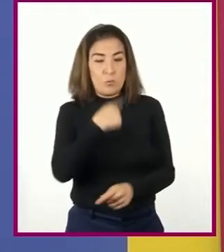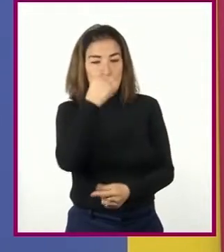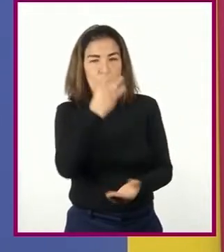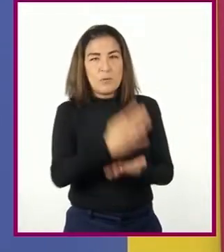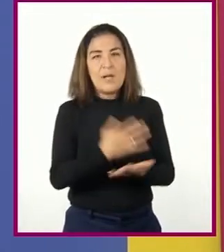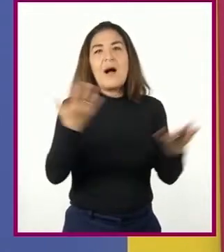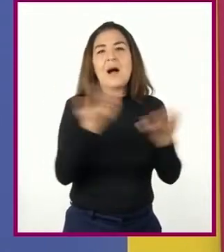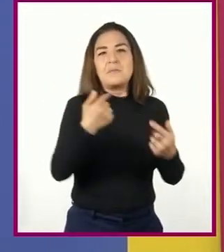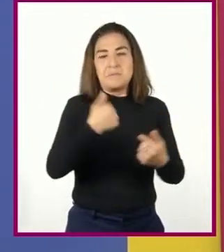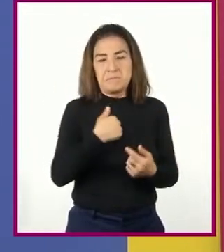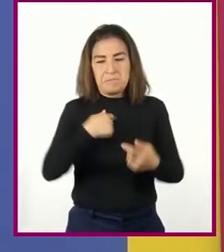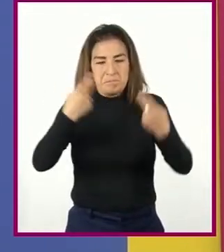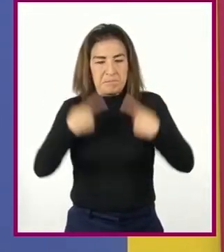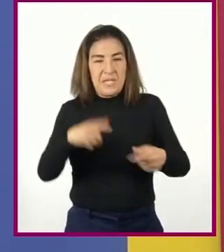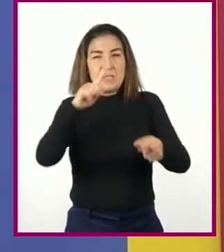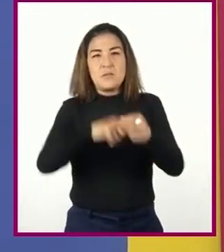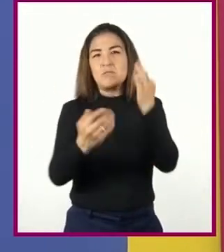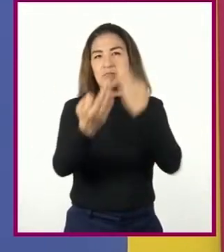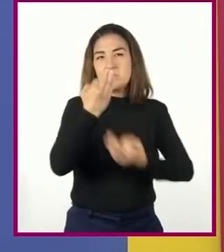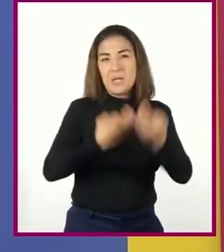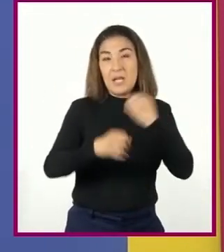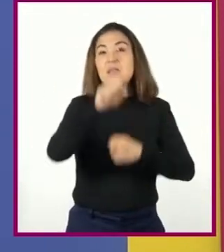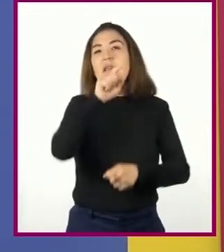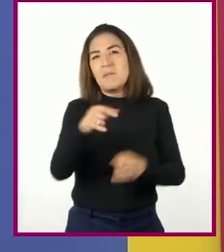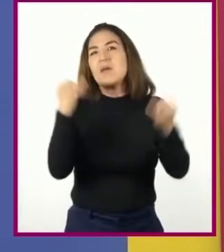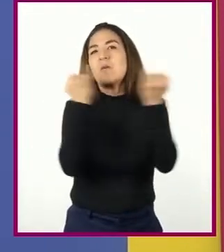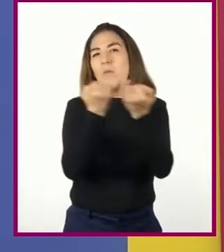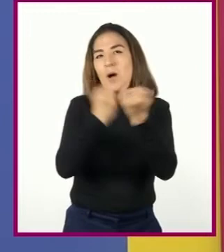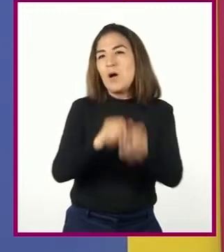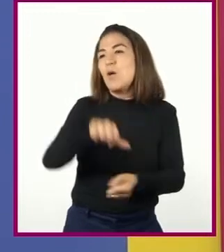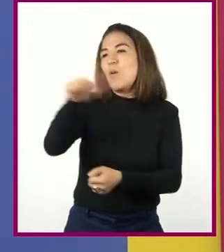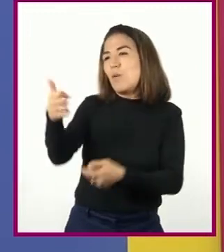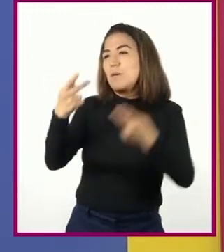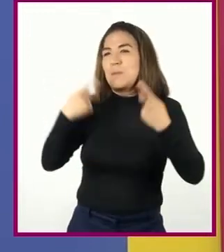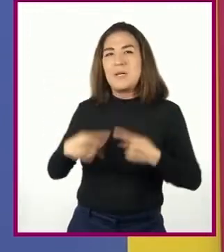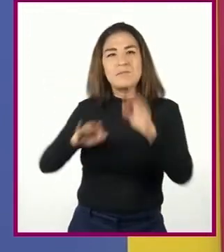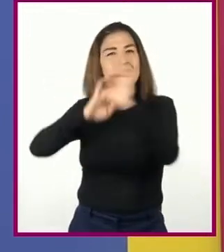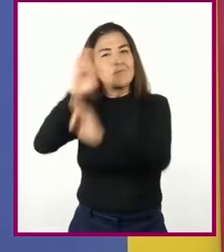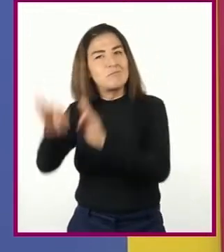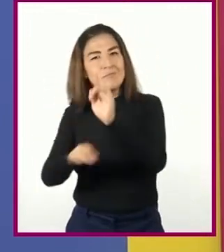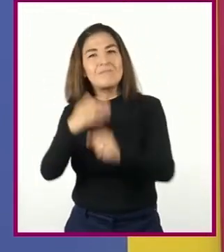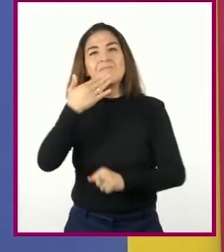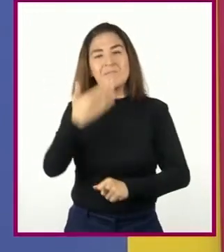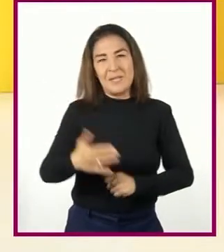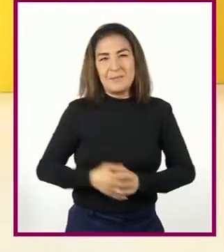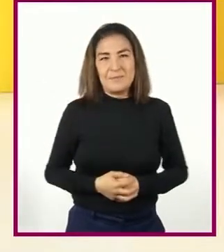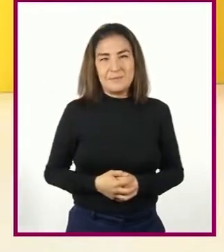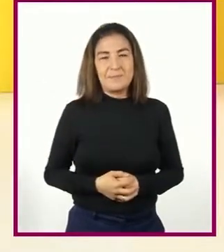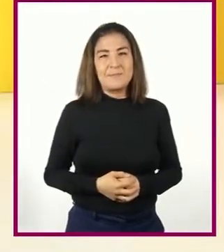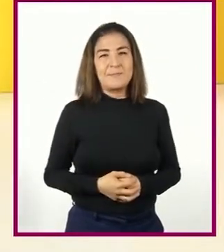nuestra persona, así como el trato que brindemos de las y los demás.